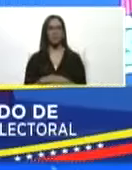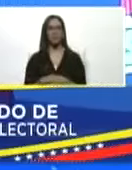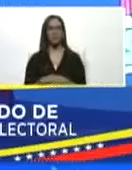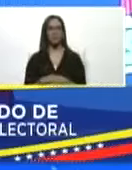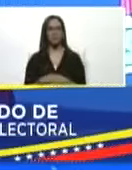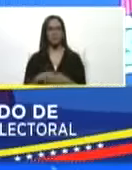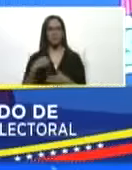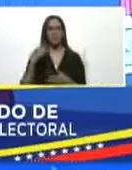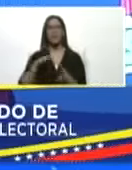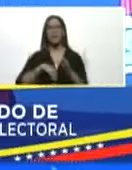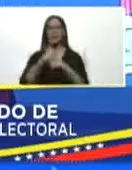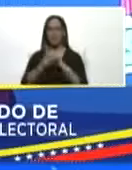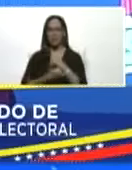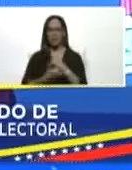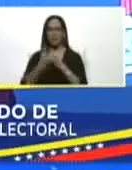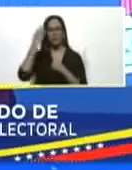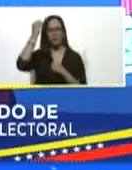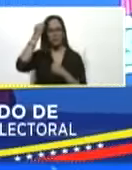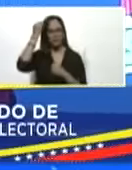Estrategia,